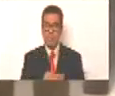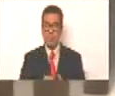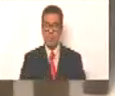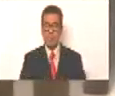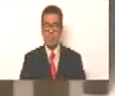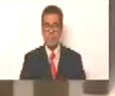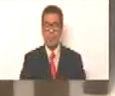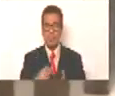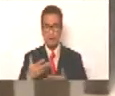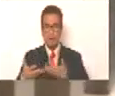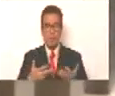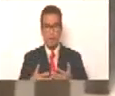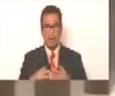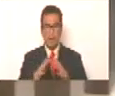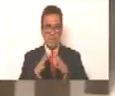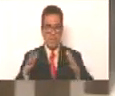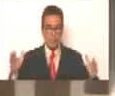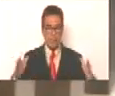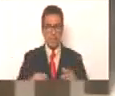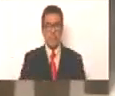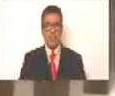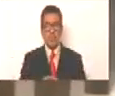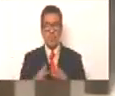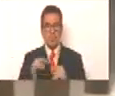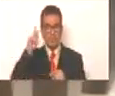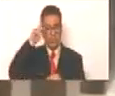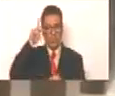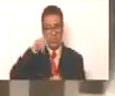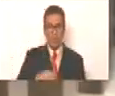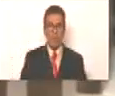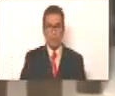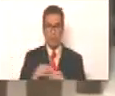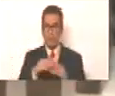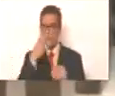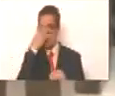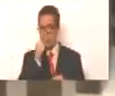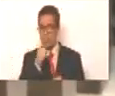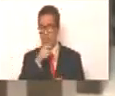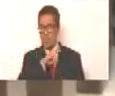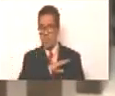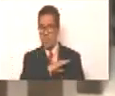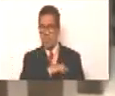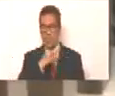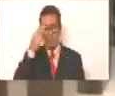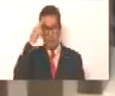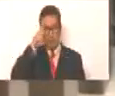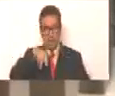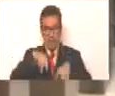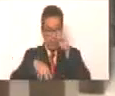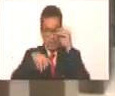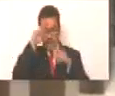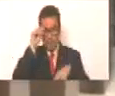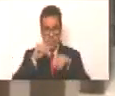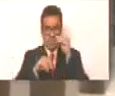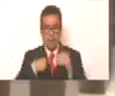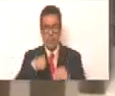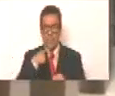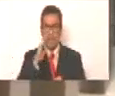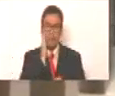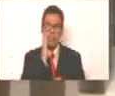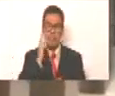con ese gigante, por sus enseñanzas, por sus aprendizajes. Hoy, como tú lo decías, madre, yo también como